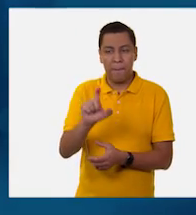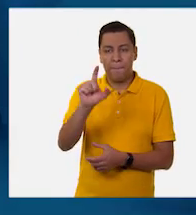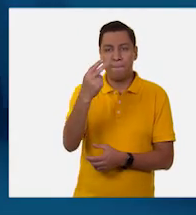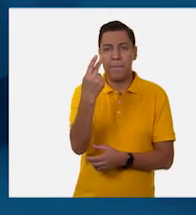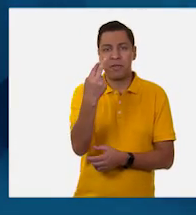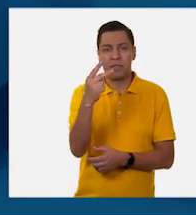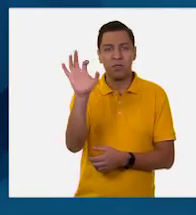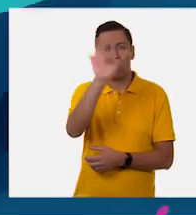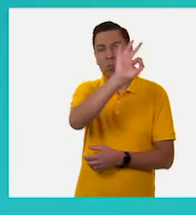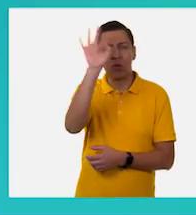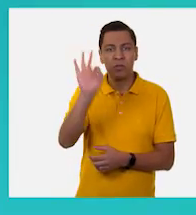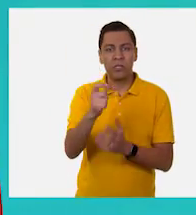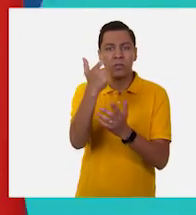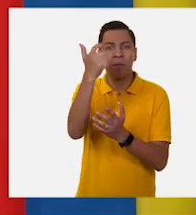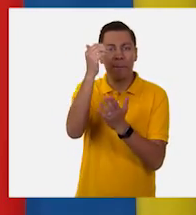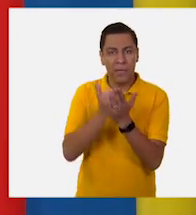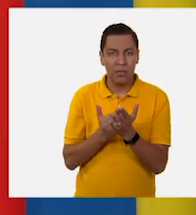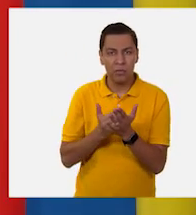el pantalón?